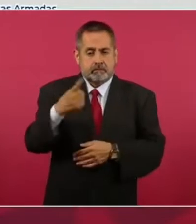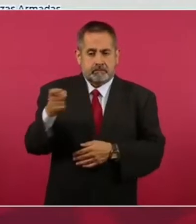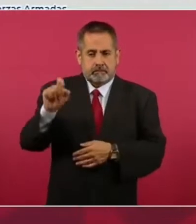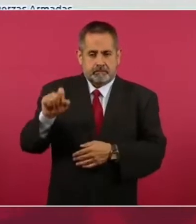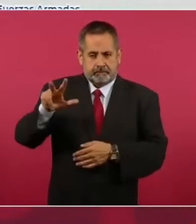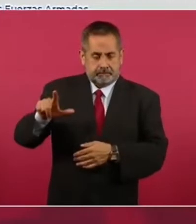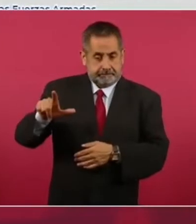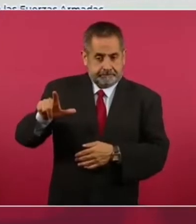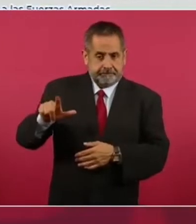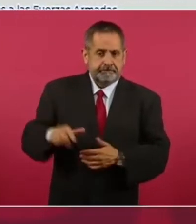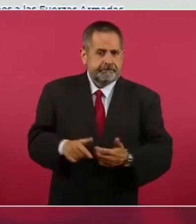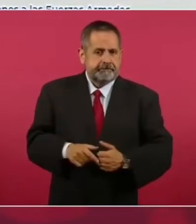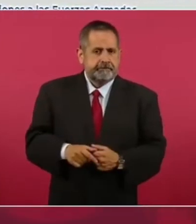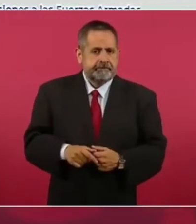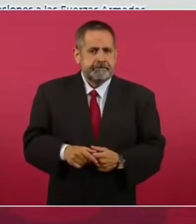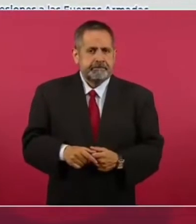1.127,